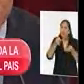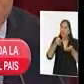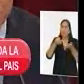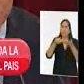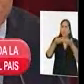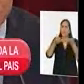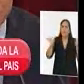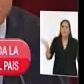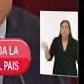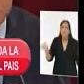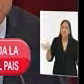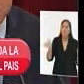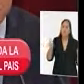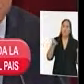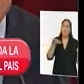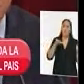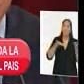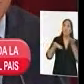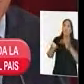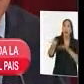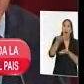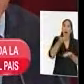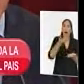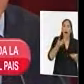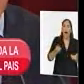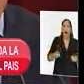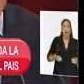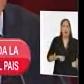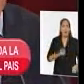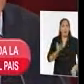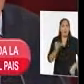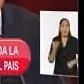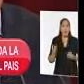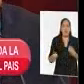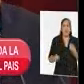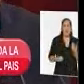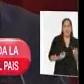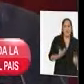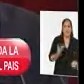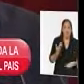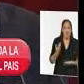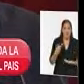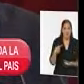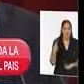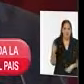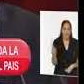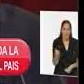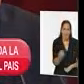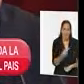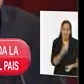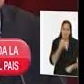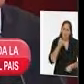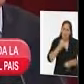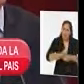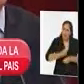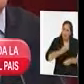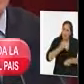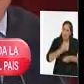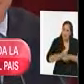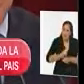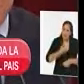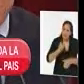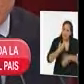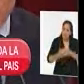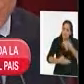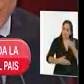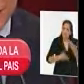de la provincia y diputado. Digo, si esta cuestión de estos dos, y vos hablas de los 12 años, los 12 años... Fernando, si hacemos la lista